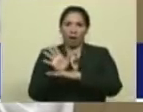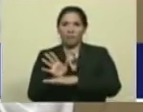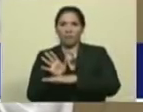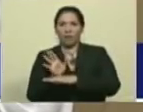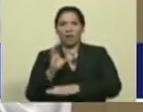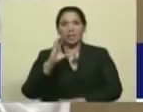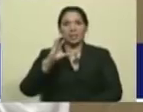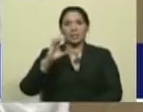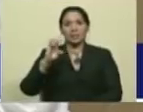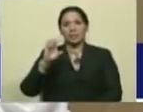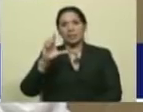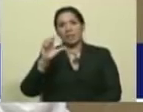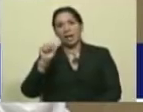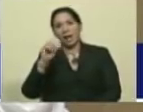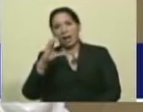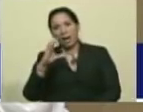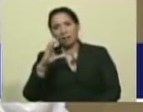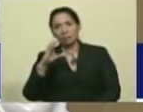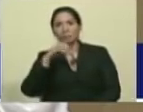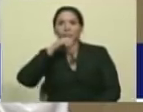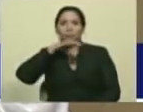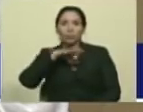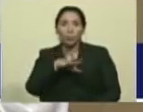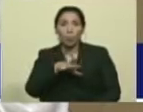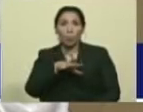CELAC, la historia